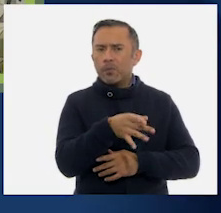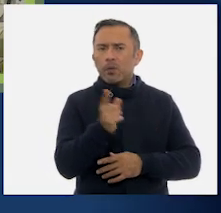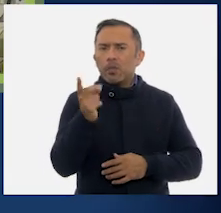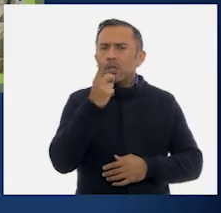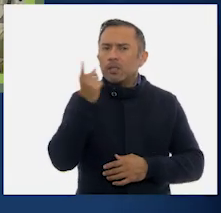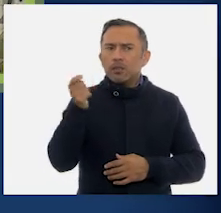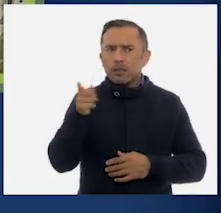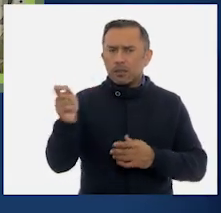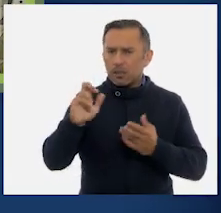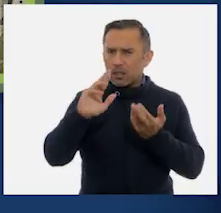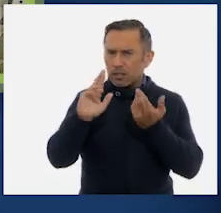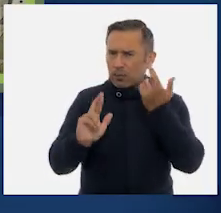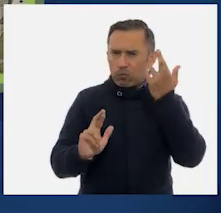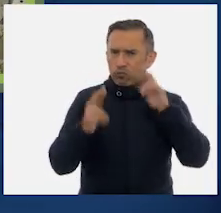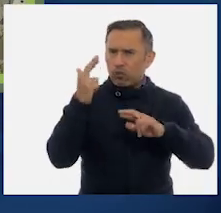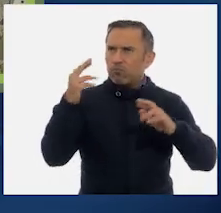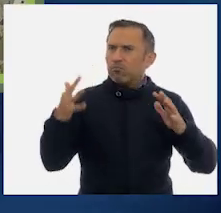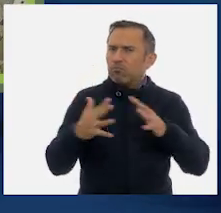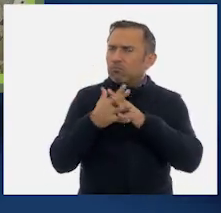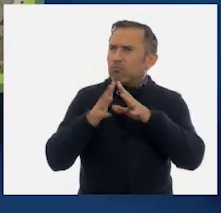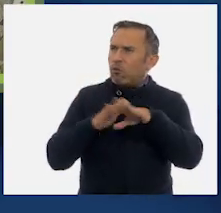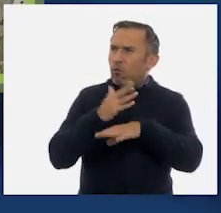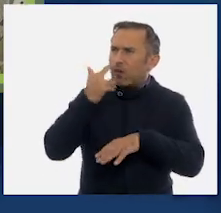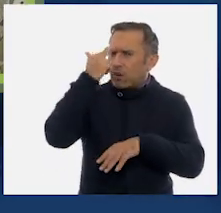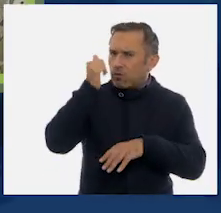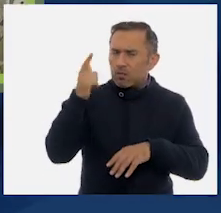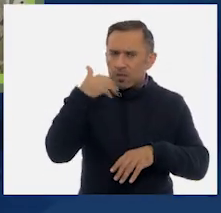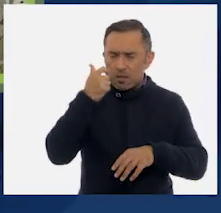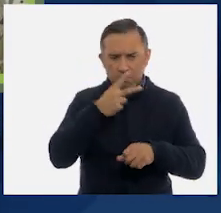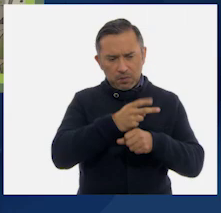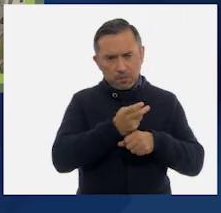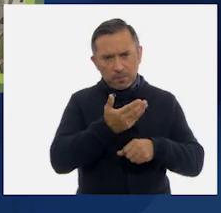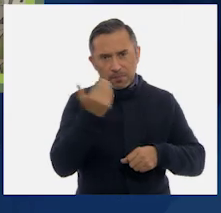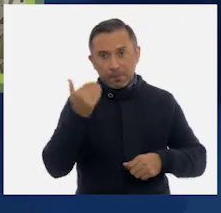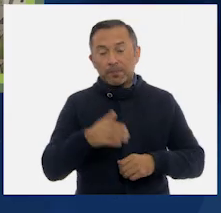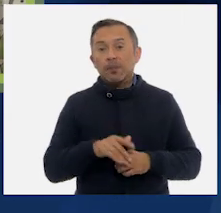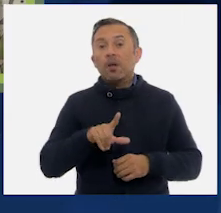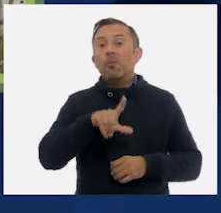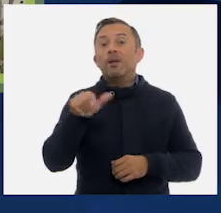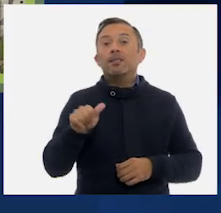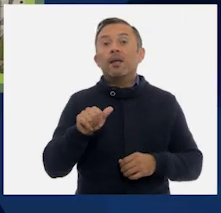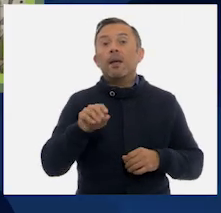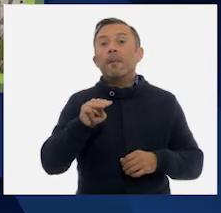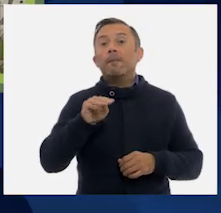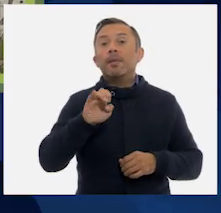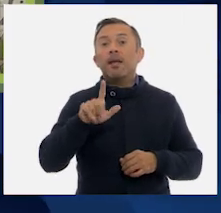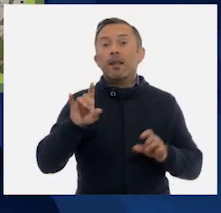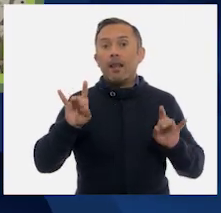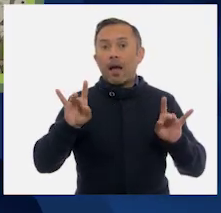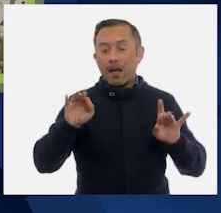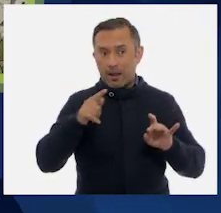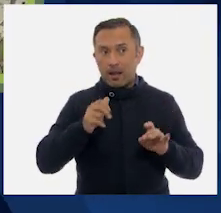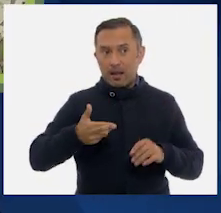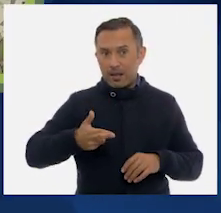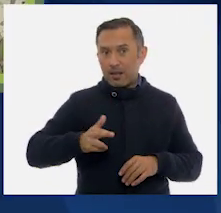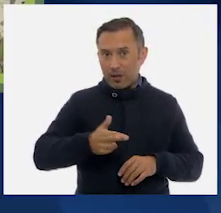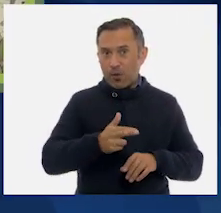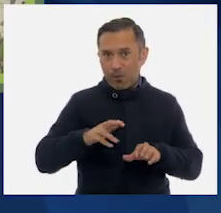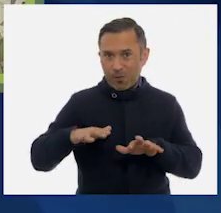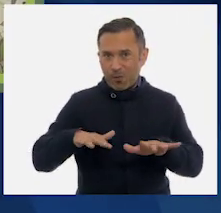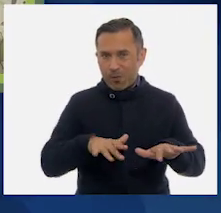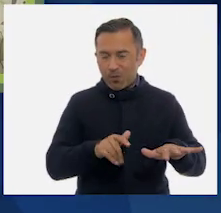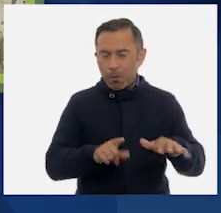los revolucionarios y le aconsejó que dinamitara el puente. Cuando Miguel Ángel surgió de las aguas del río, aún trémulas por el